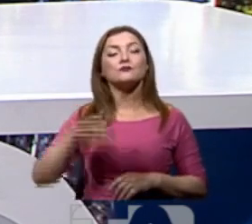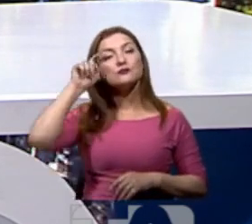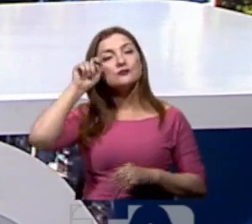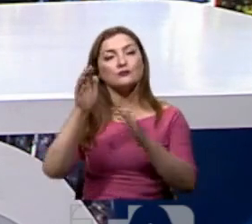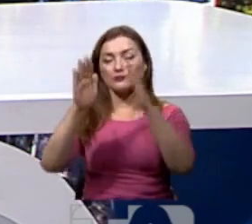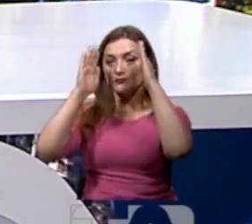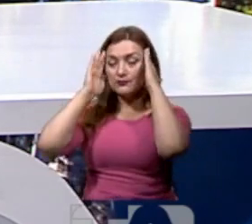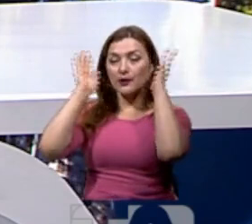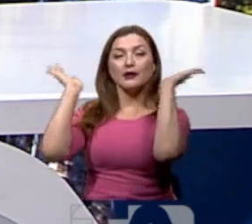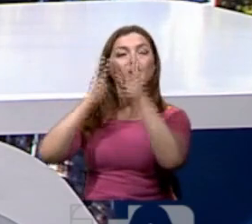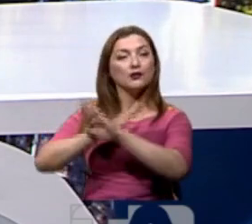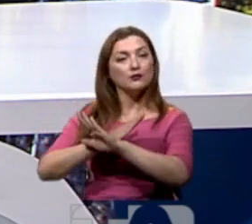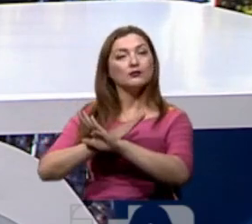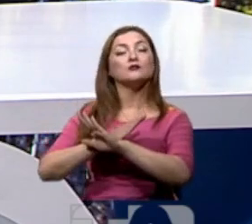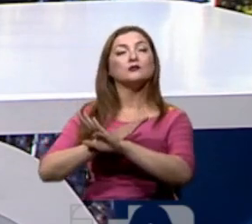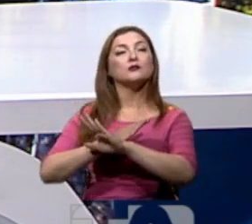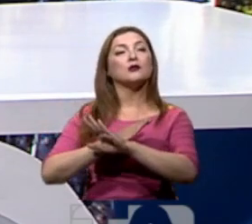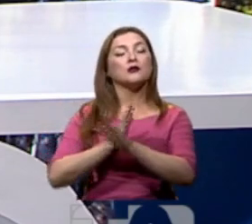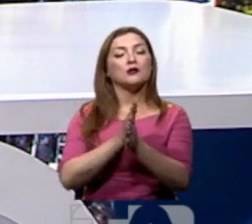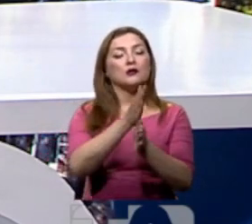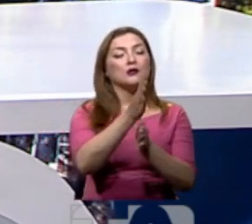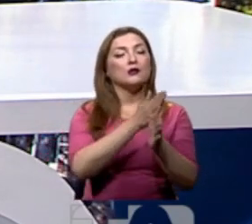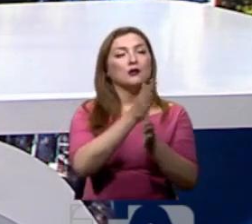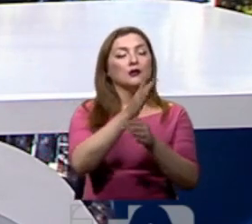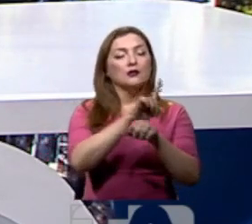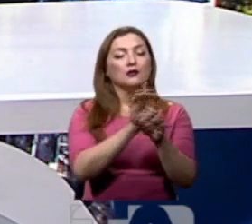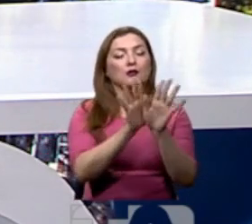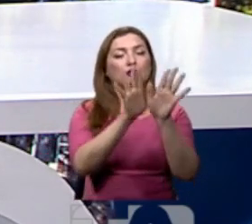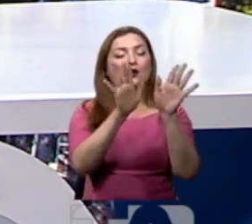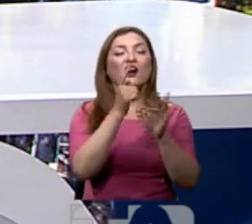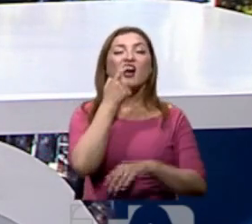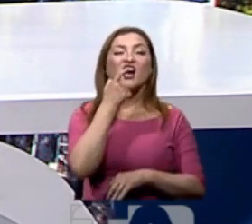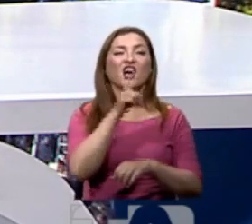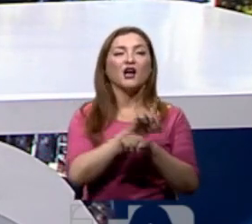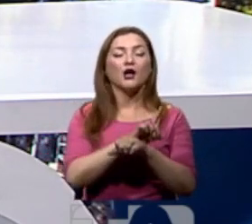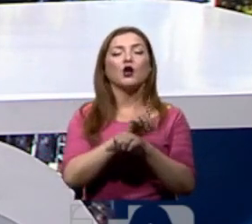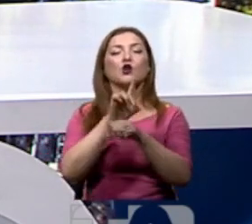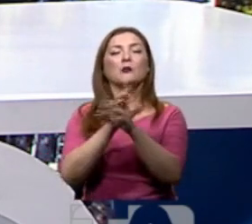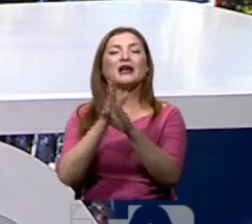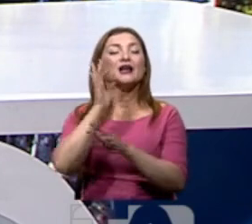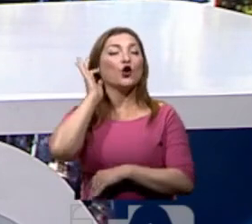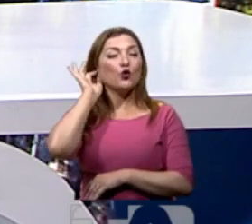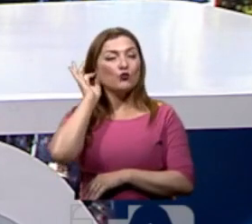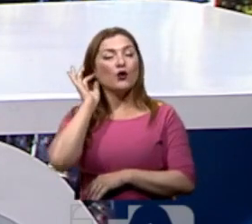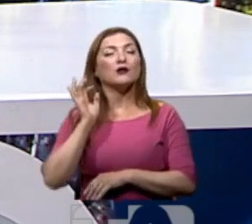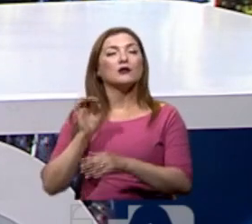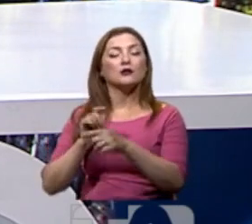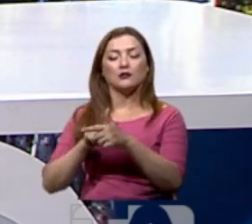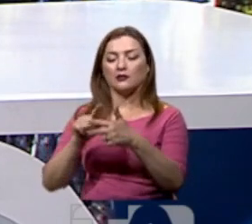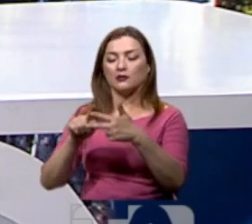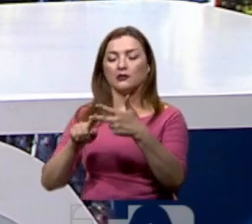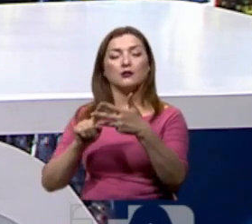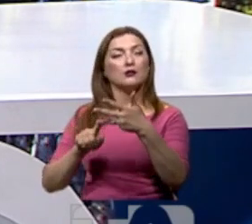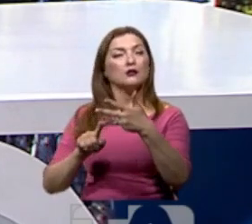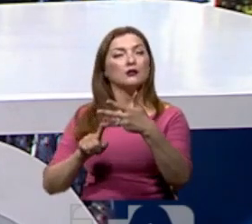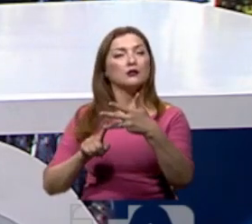brindando atención totalmente gratuita en especialidades como medicina general, odontología, ginecología y de lo que anunció la